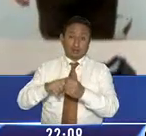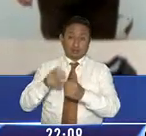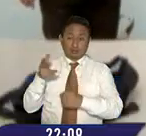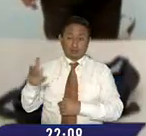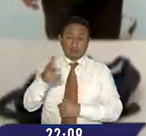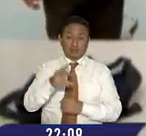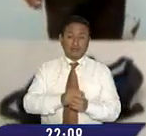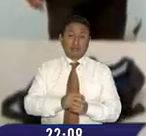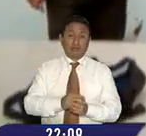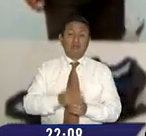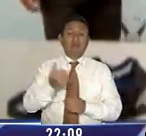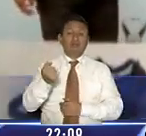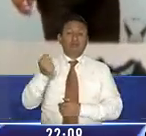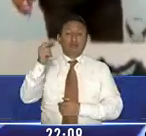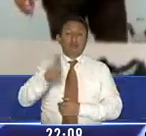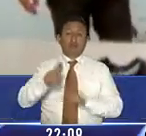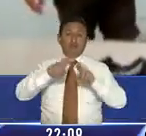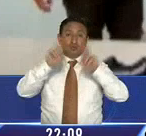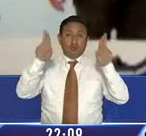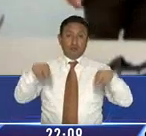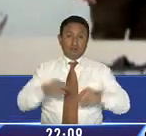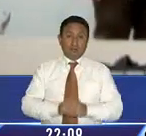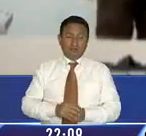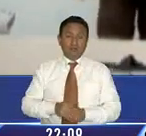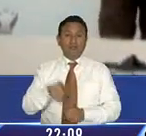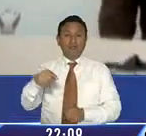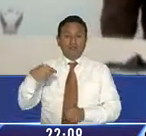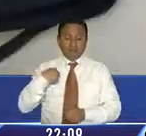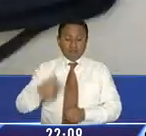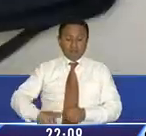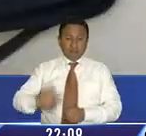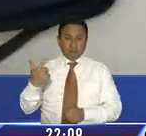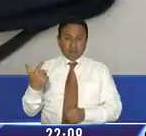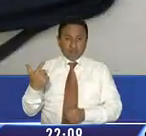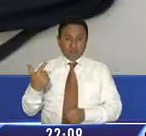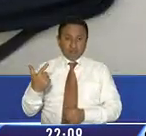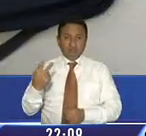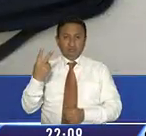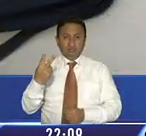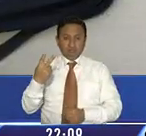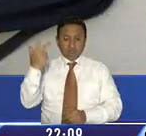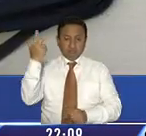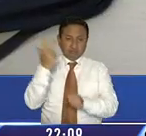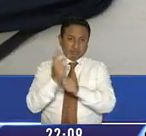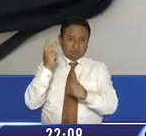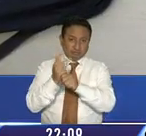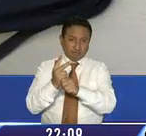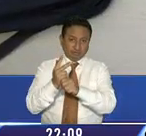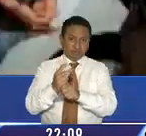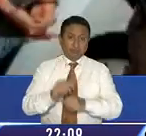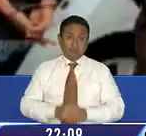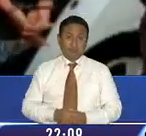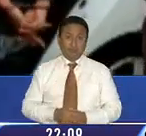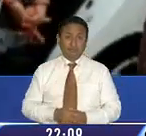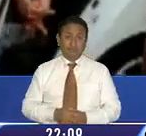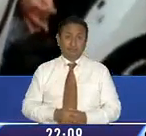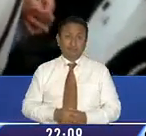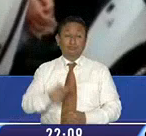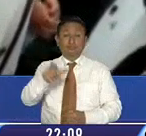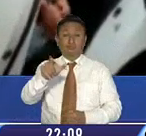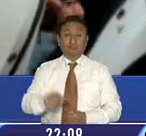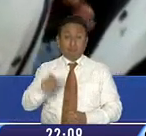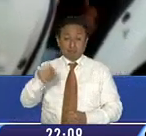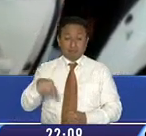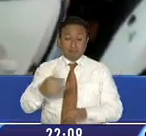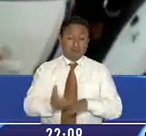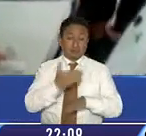del recreo fueron capturados 2 sujetos que circulaban con una pistola y 2 alimentadoras con 26 municiones. Los detenidos cuentan